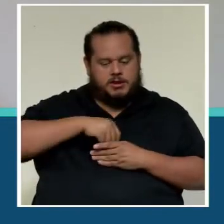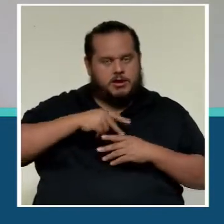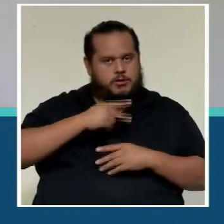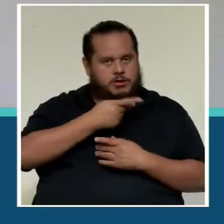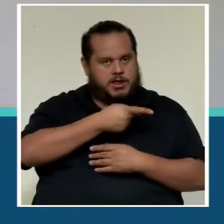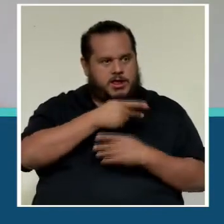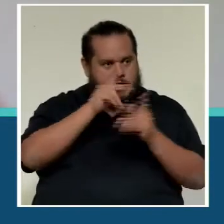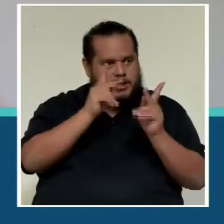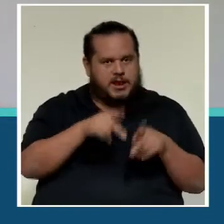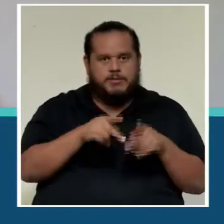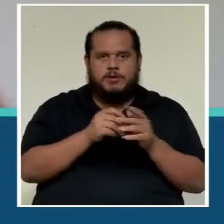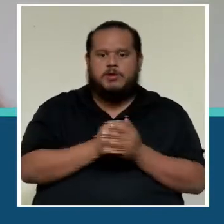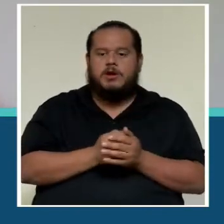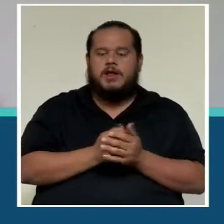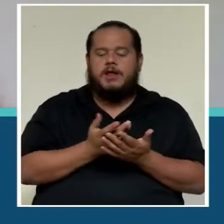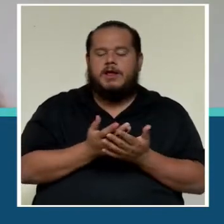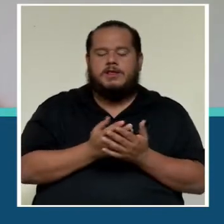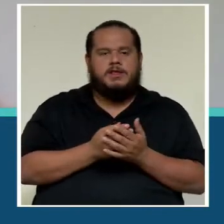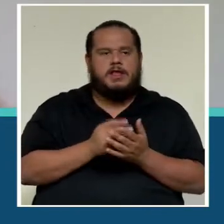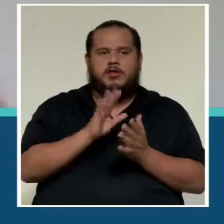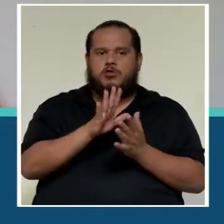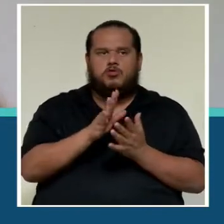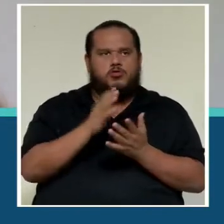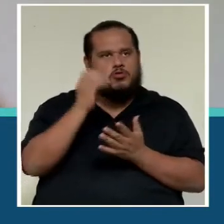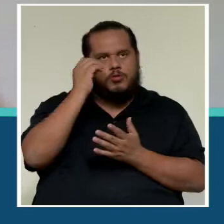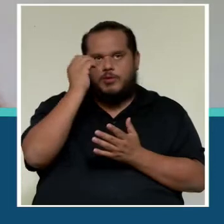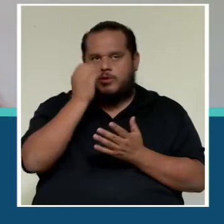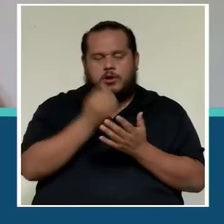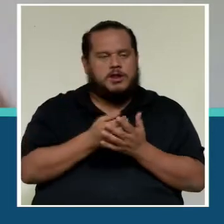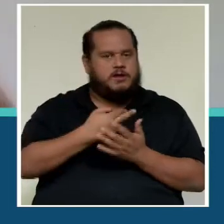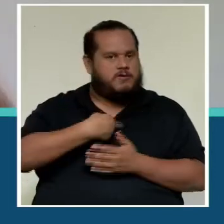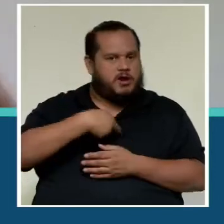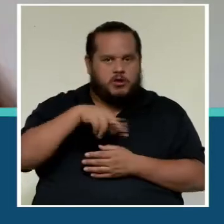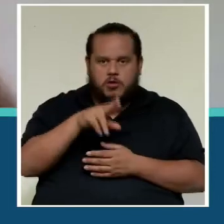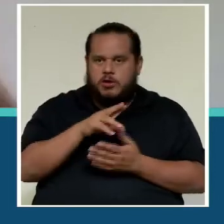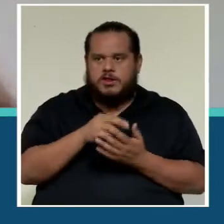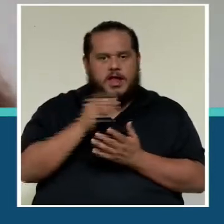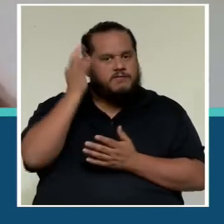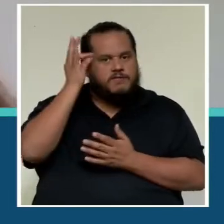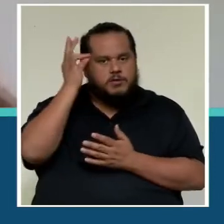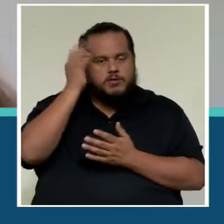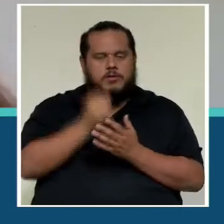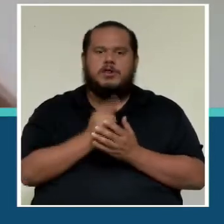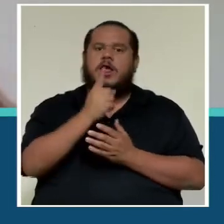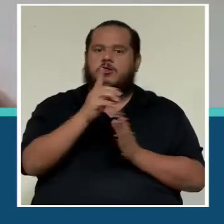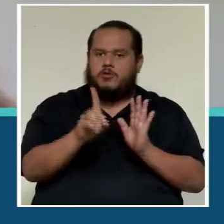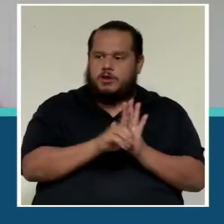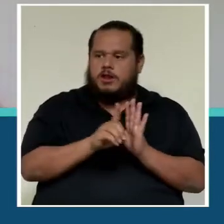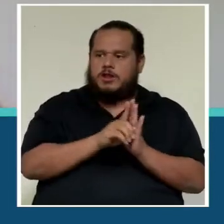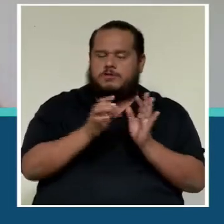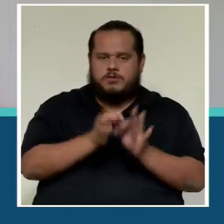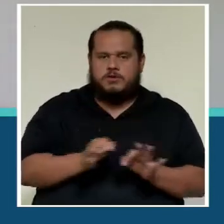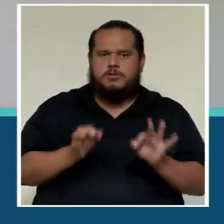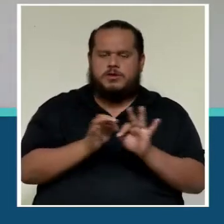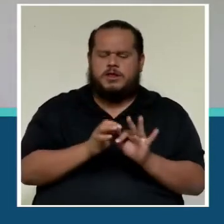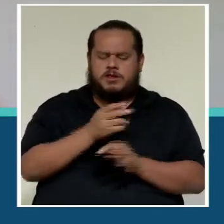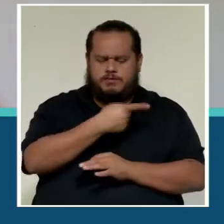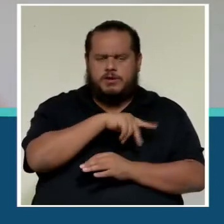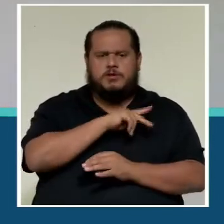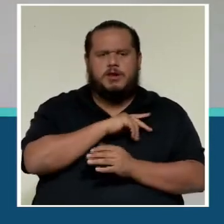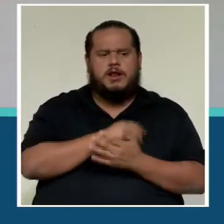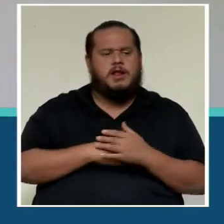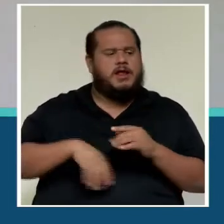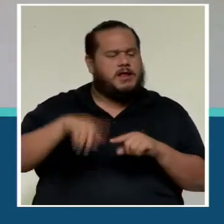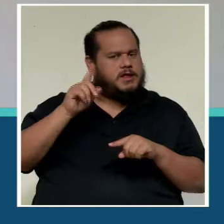¿verdad?, de sus convicciones morales, filosóficas o religiosas, es un derecho fundamental, personalísimo, que no